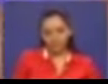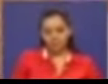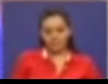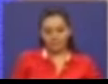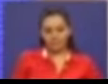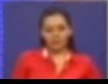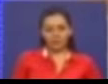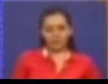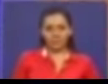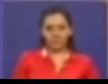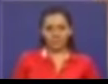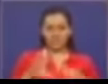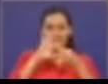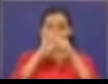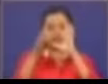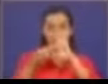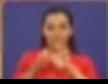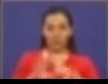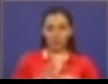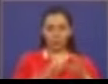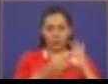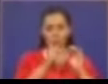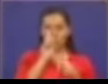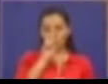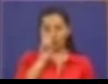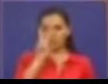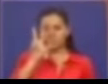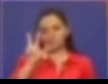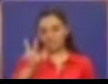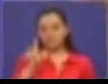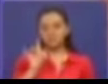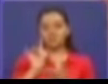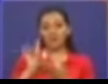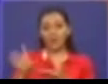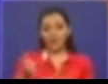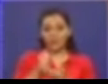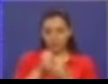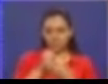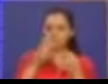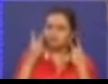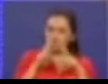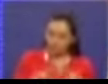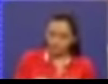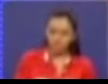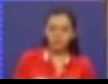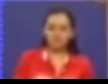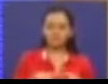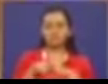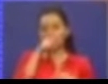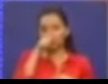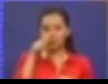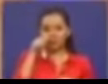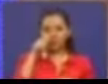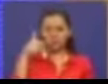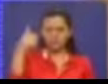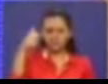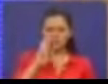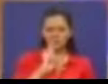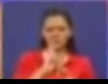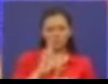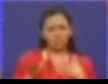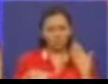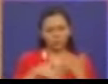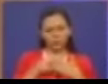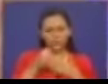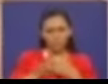Caso Elabones 123, esto es narcotráfico. Caso Jaque Mate, esto también es narcotráfico. Entonces tenemos resultados espectaculares en cuanto